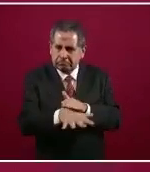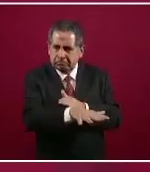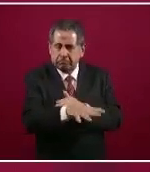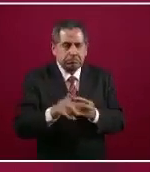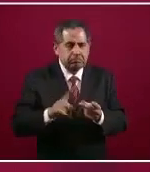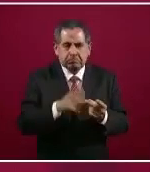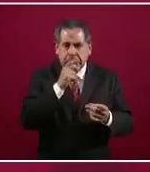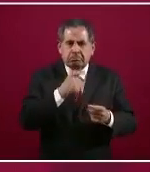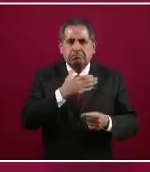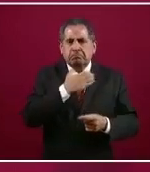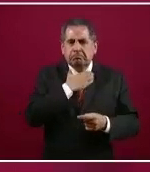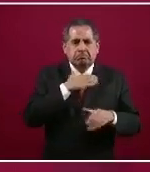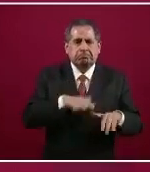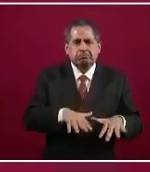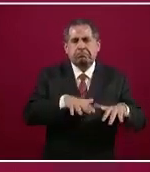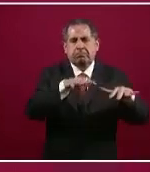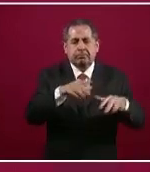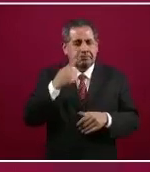residual